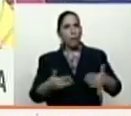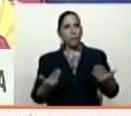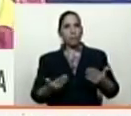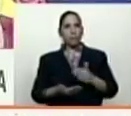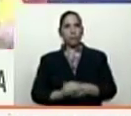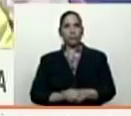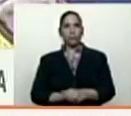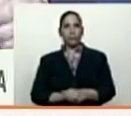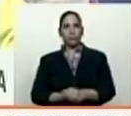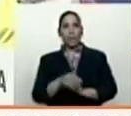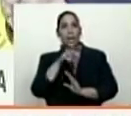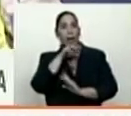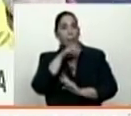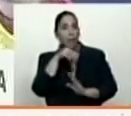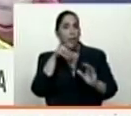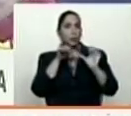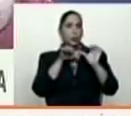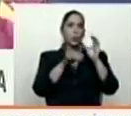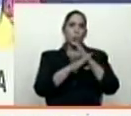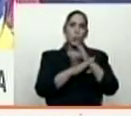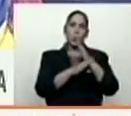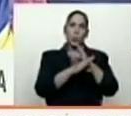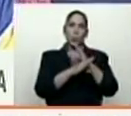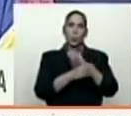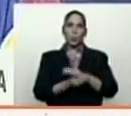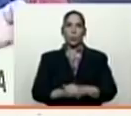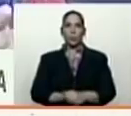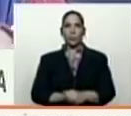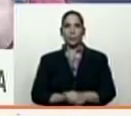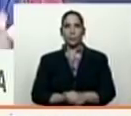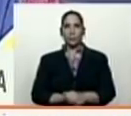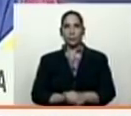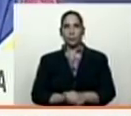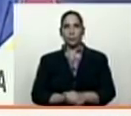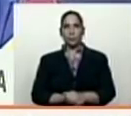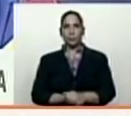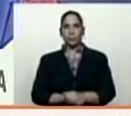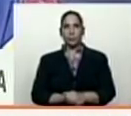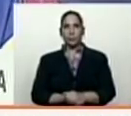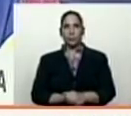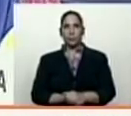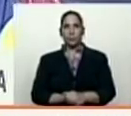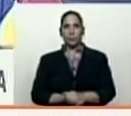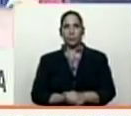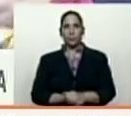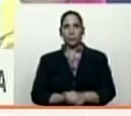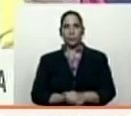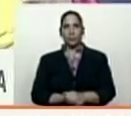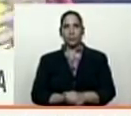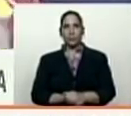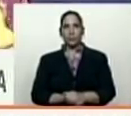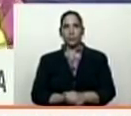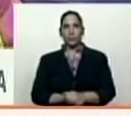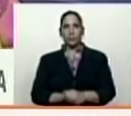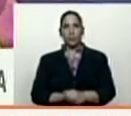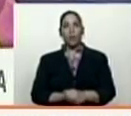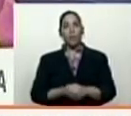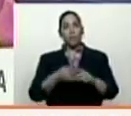Nos hablaba y nos habla todavía Chávez de la forja. Es distinto la forja que